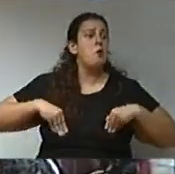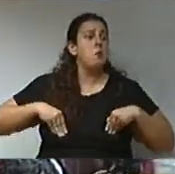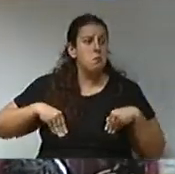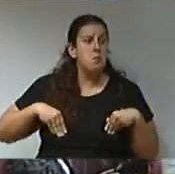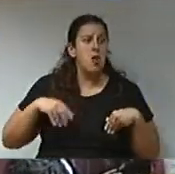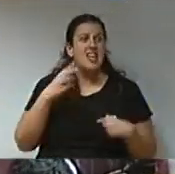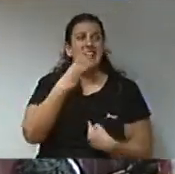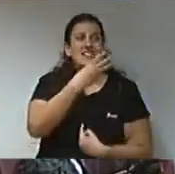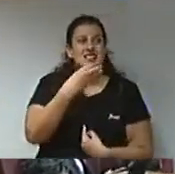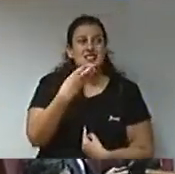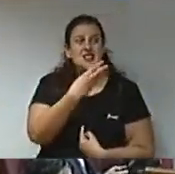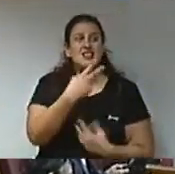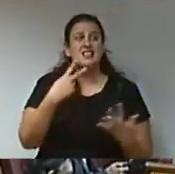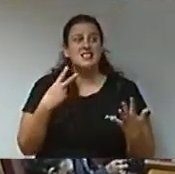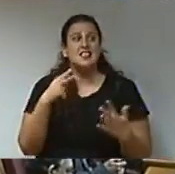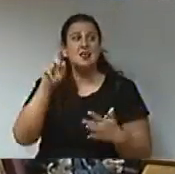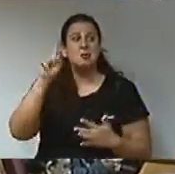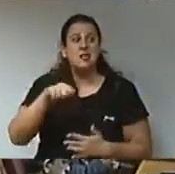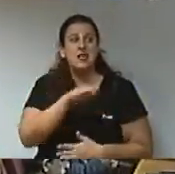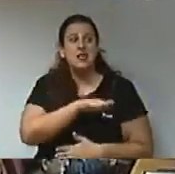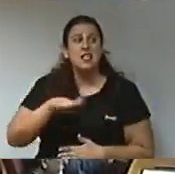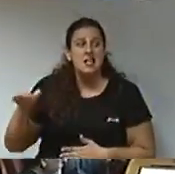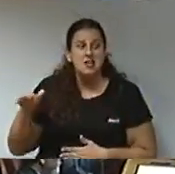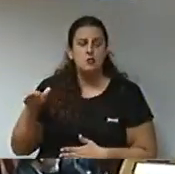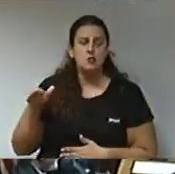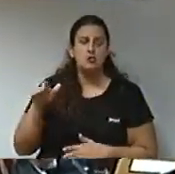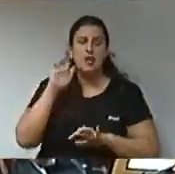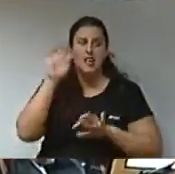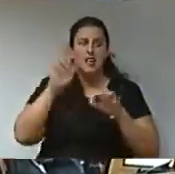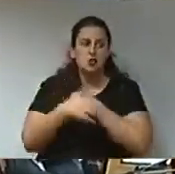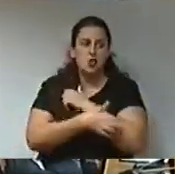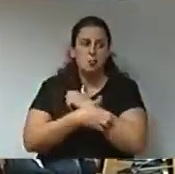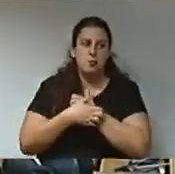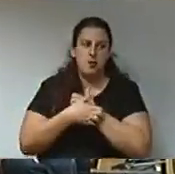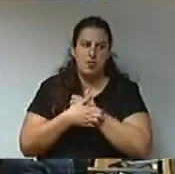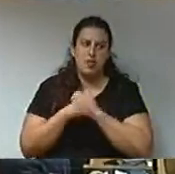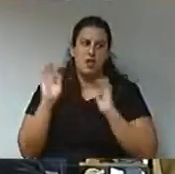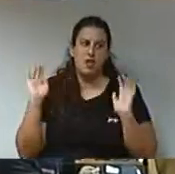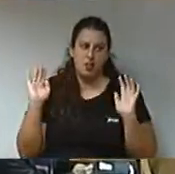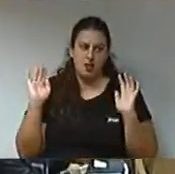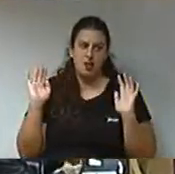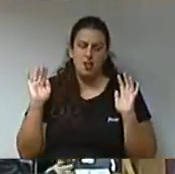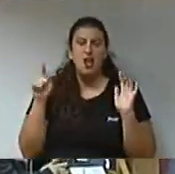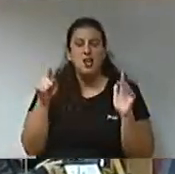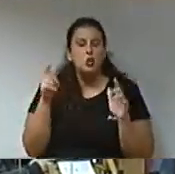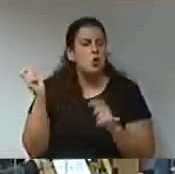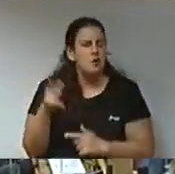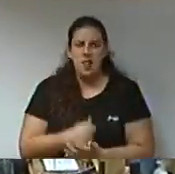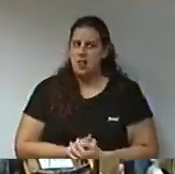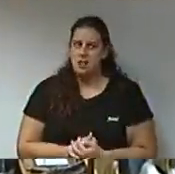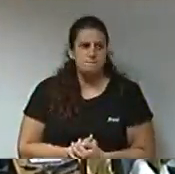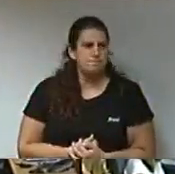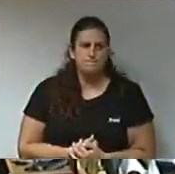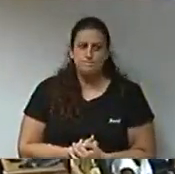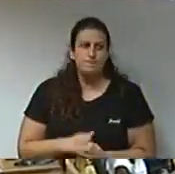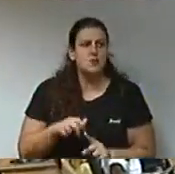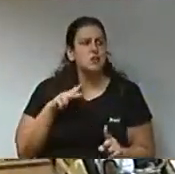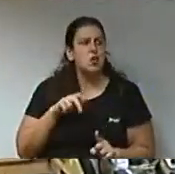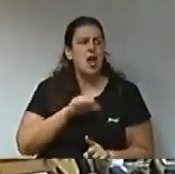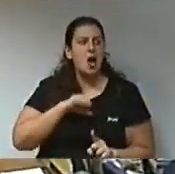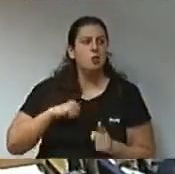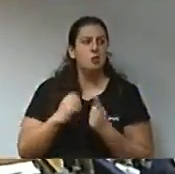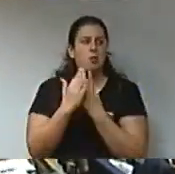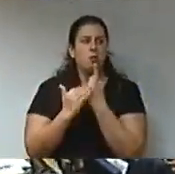337.000 niños en la Comunidad Valenciana en riesgo de pobreza severa. Con eso no vale la visión